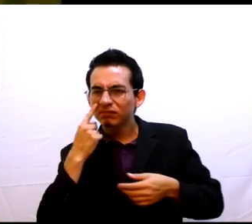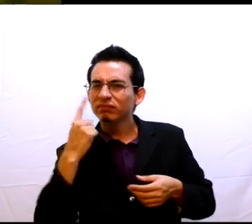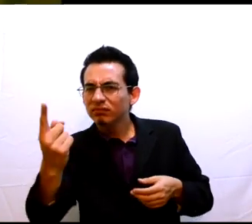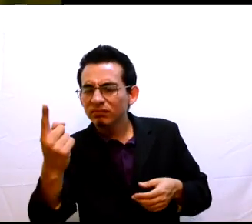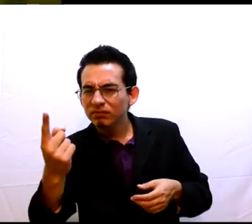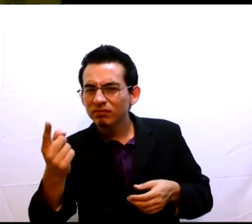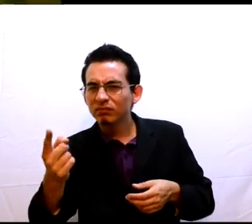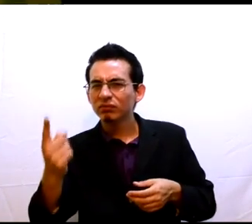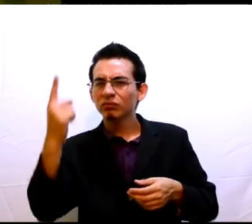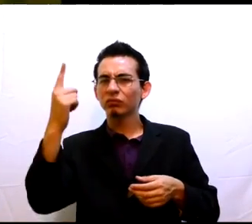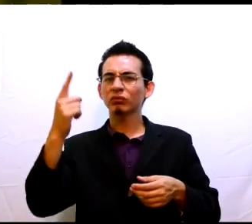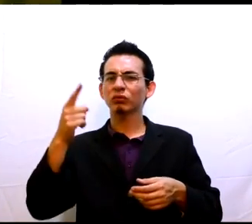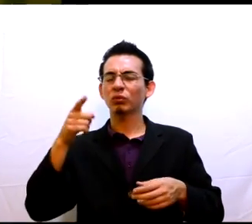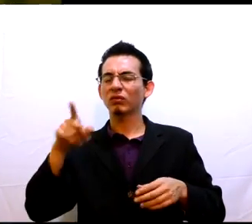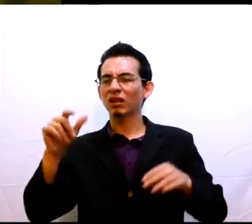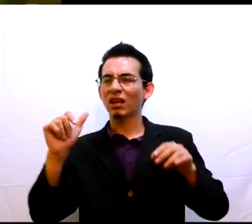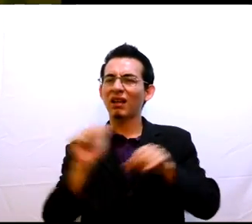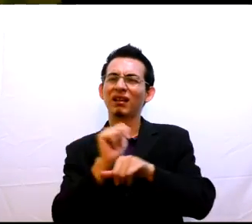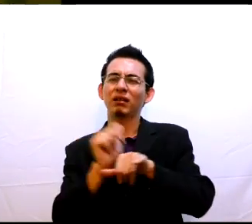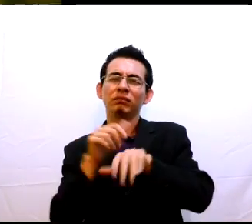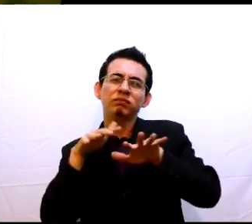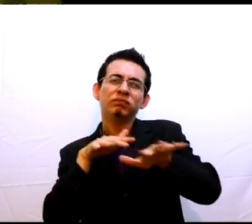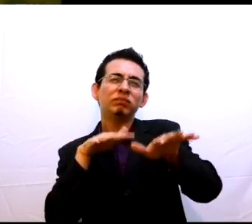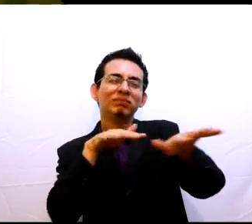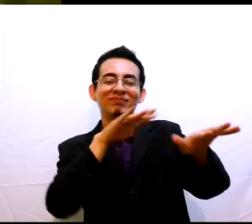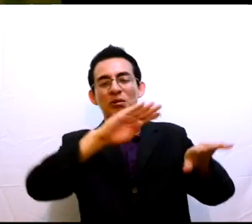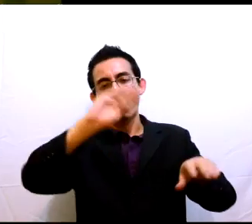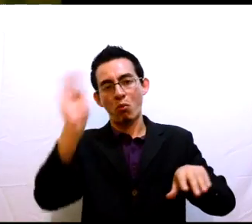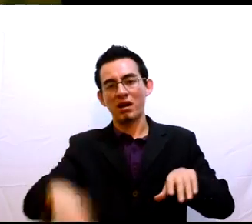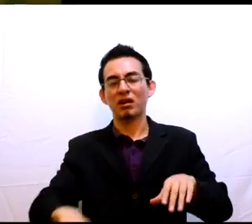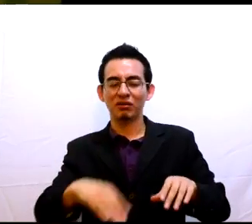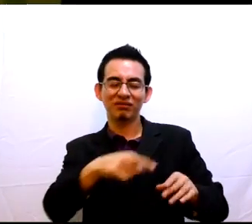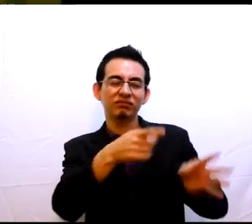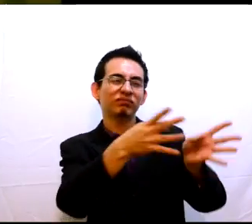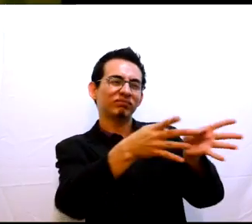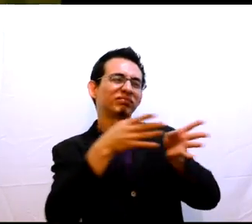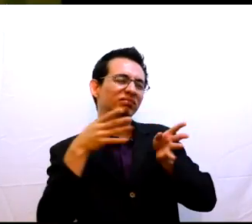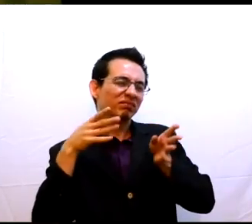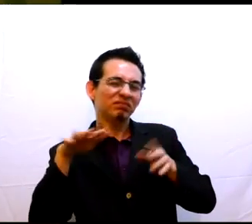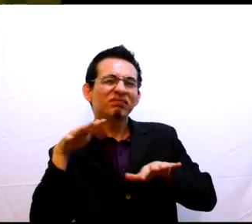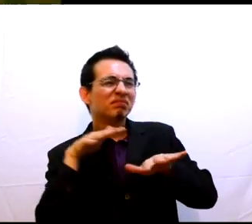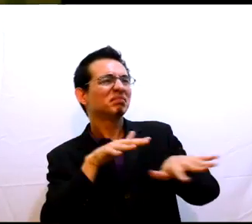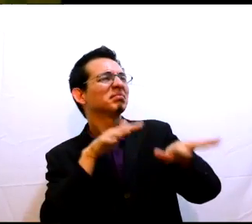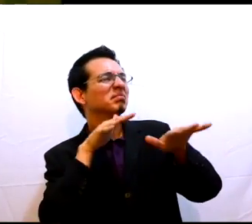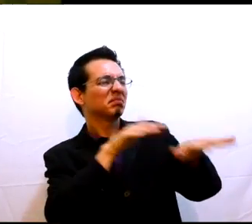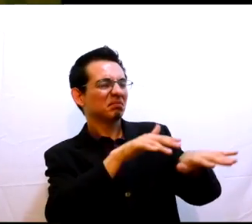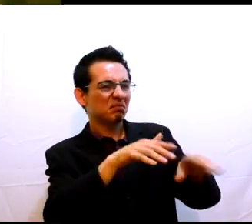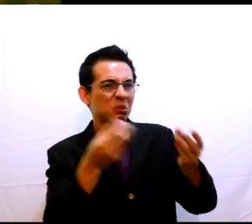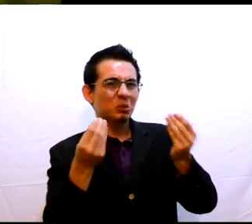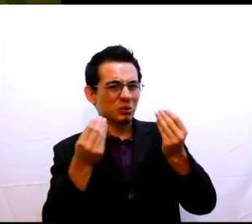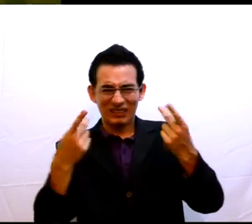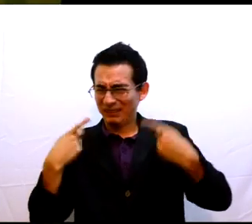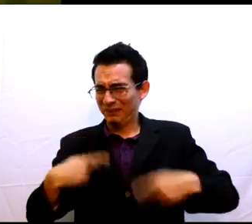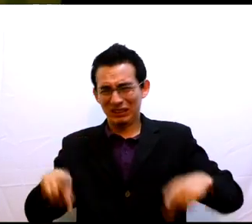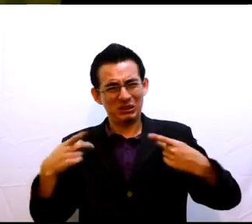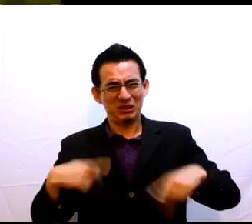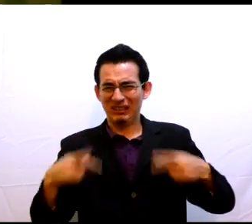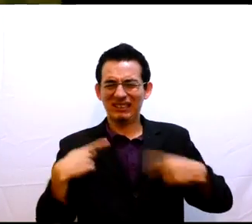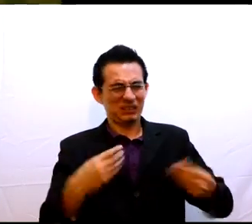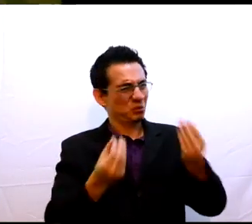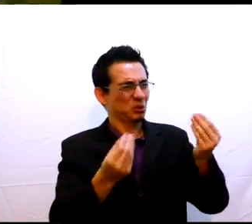cortejo fúnebre entonces pues iba la carroza y se ve que era alguien importante porque era